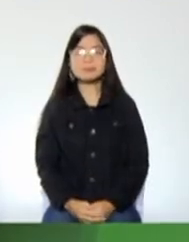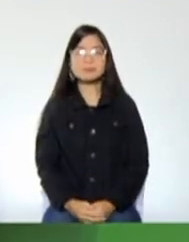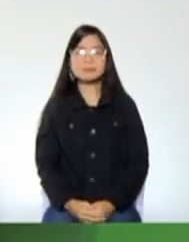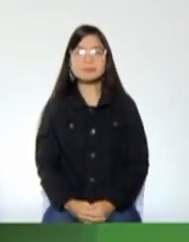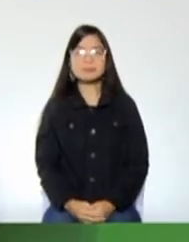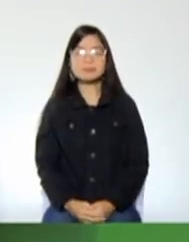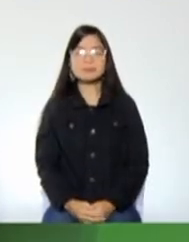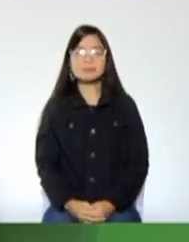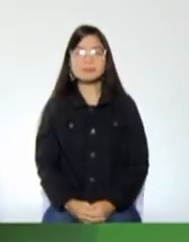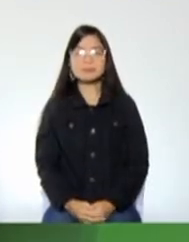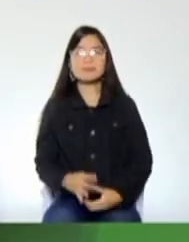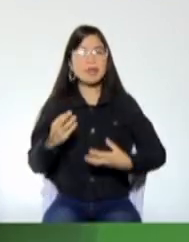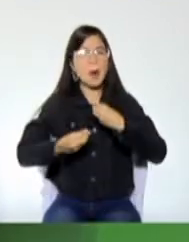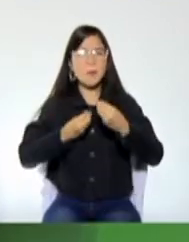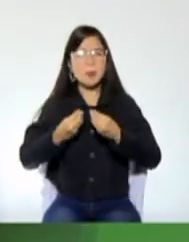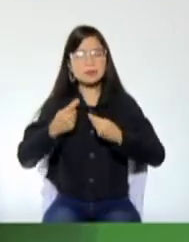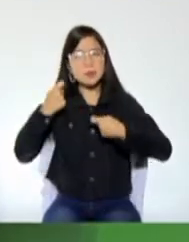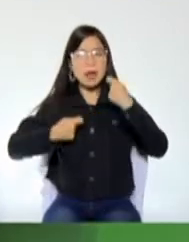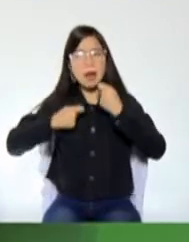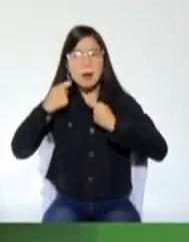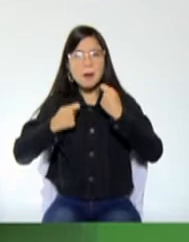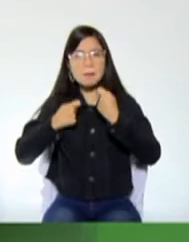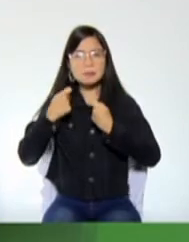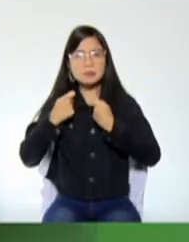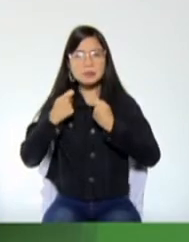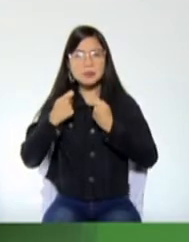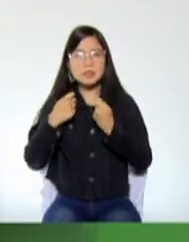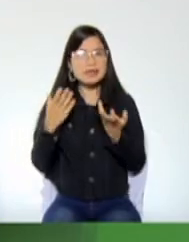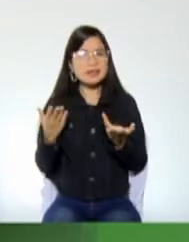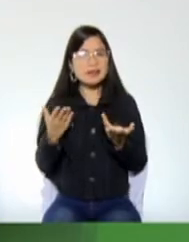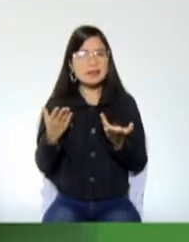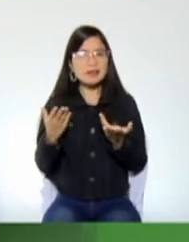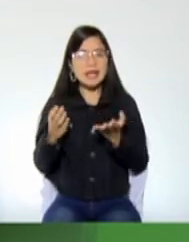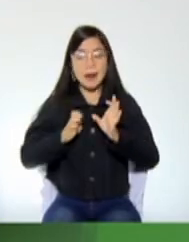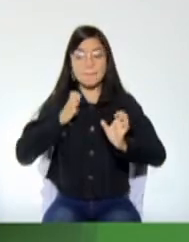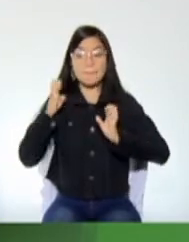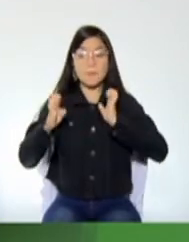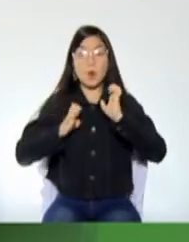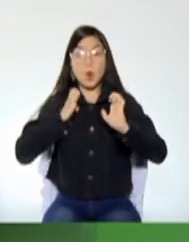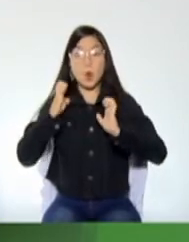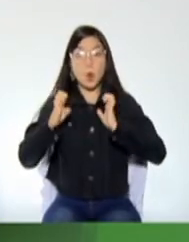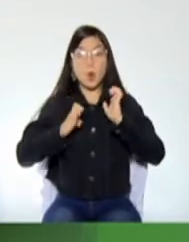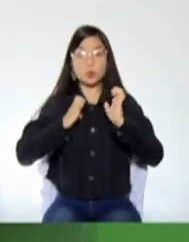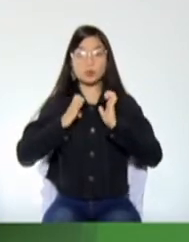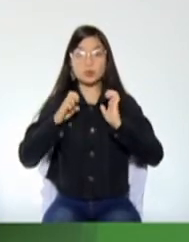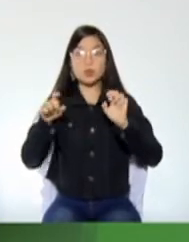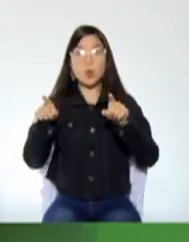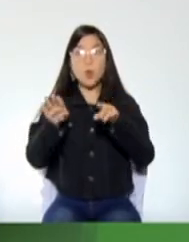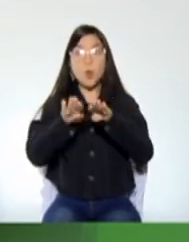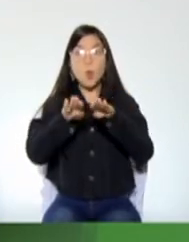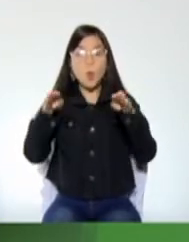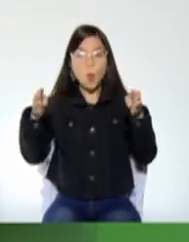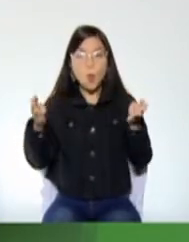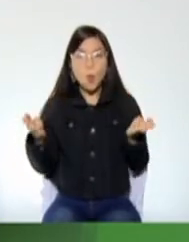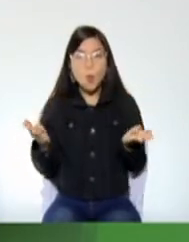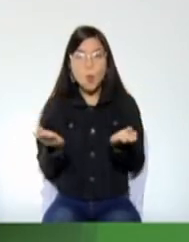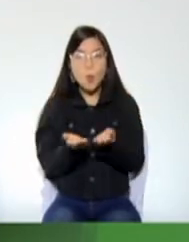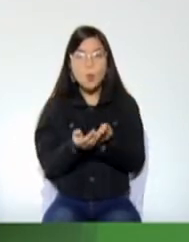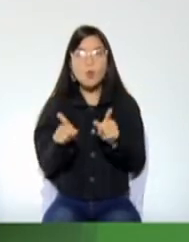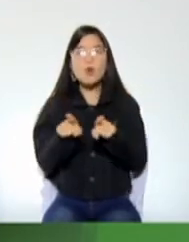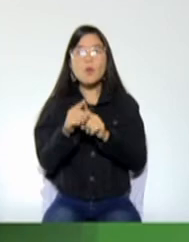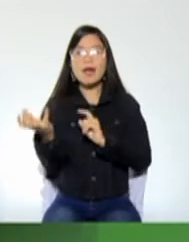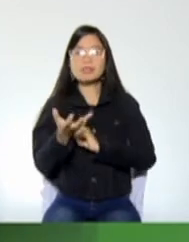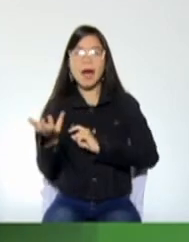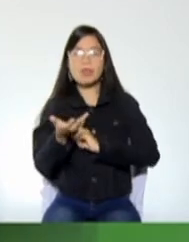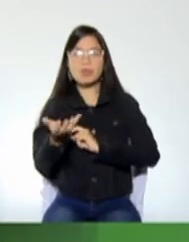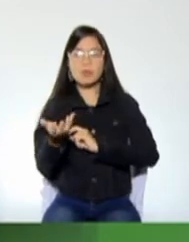gestos? ¿Qué podemos realizar? Vamos a realizar un cubo de emociones. Un cubo, así como un dado, donde en